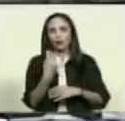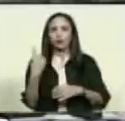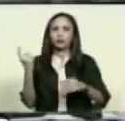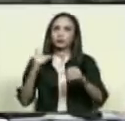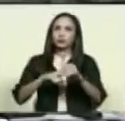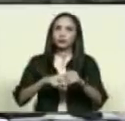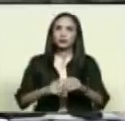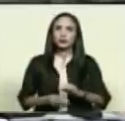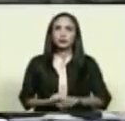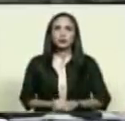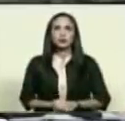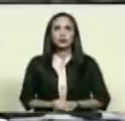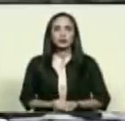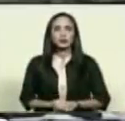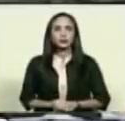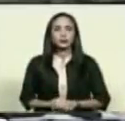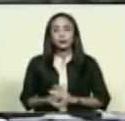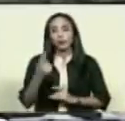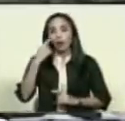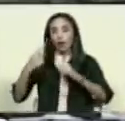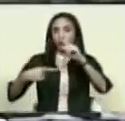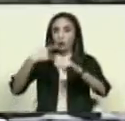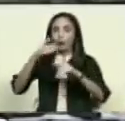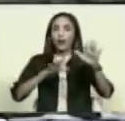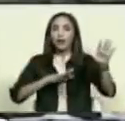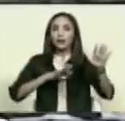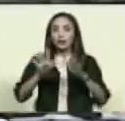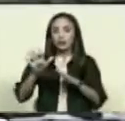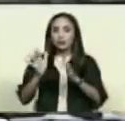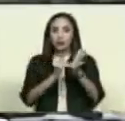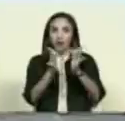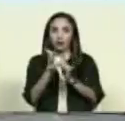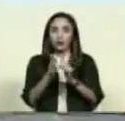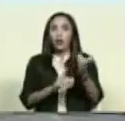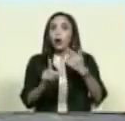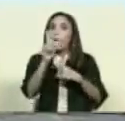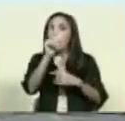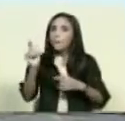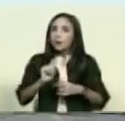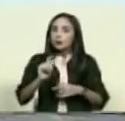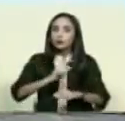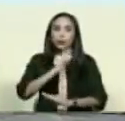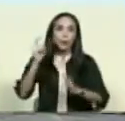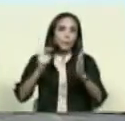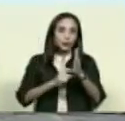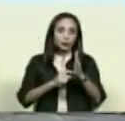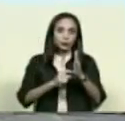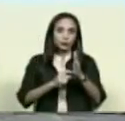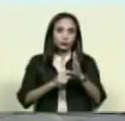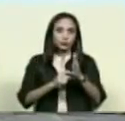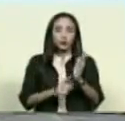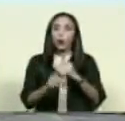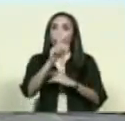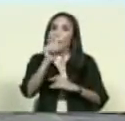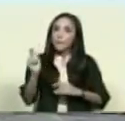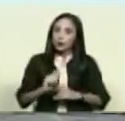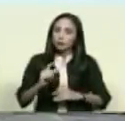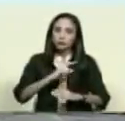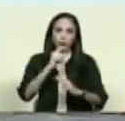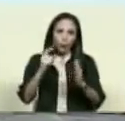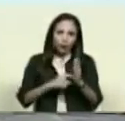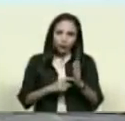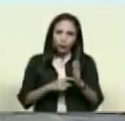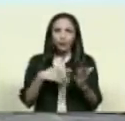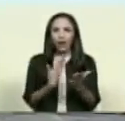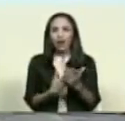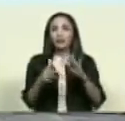venezolana. Y nos vemos las caras el 15 de abril. Les doy un mes. Un mes. Hasta